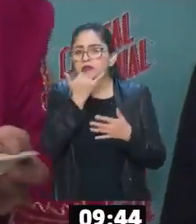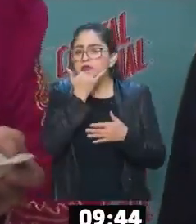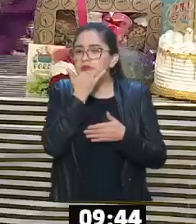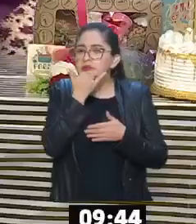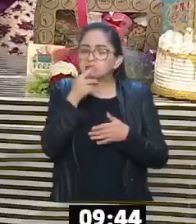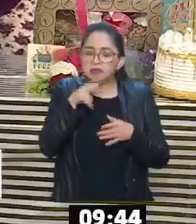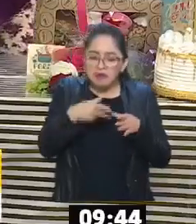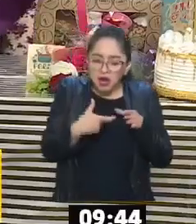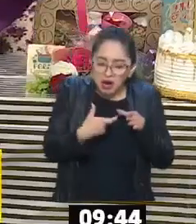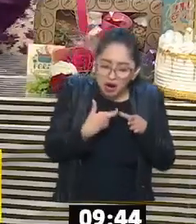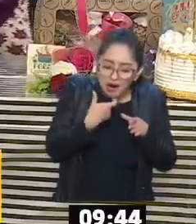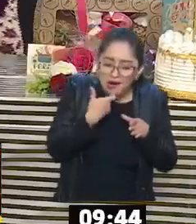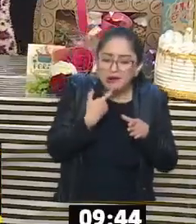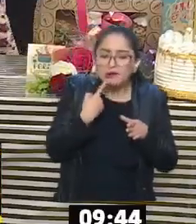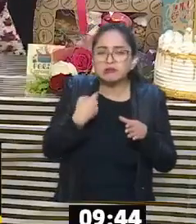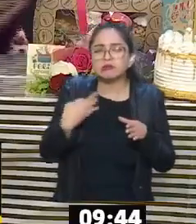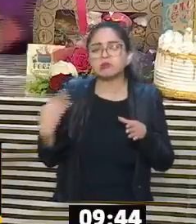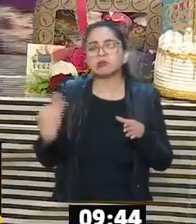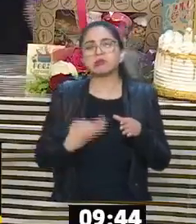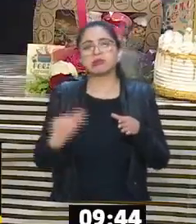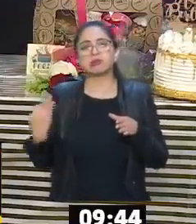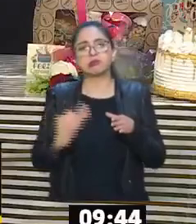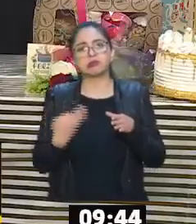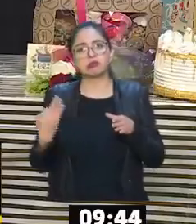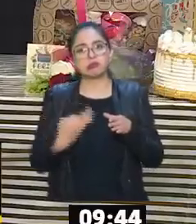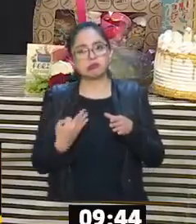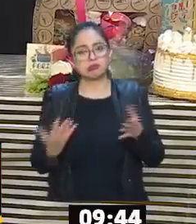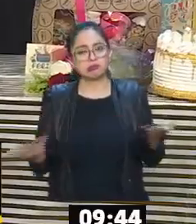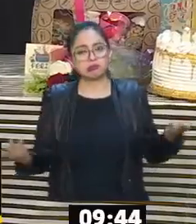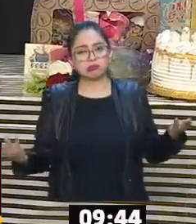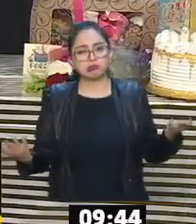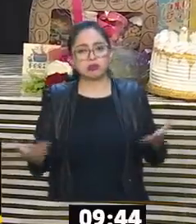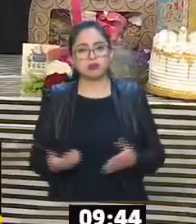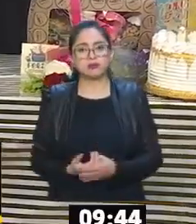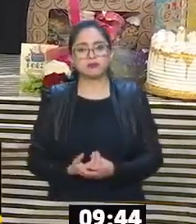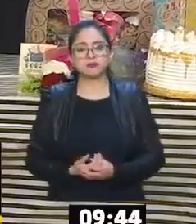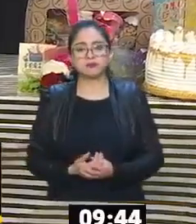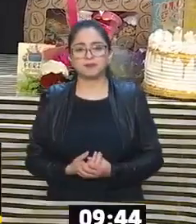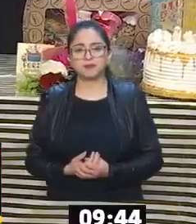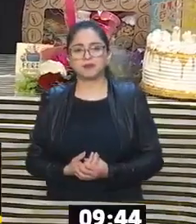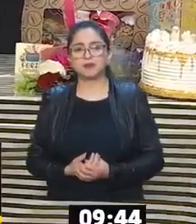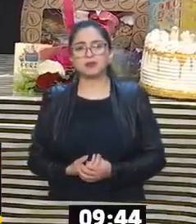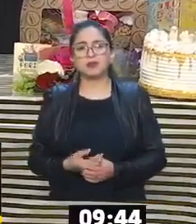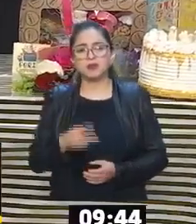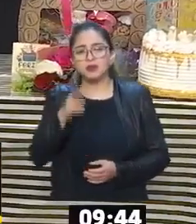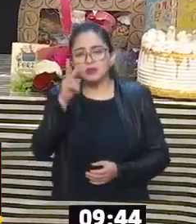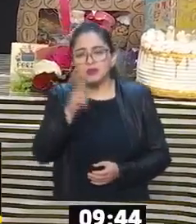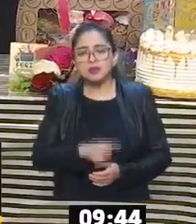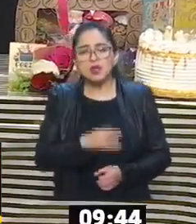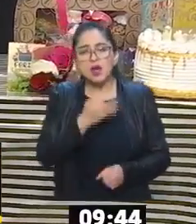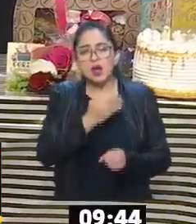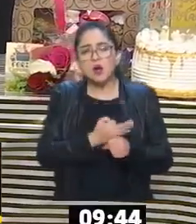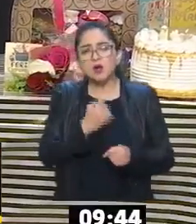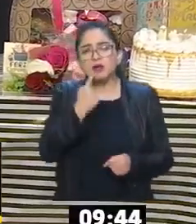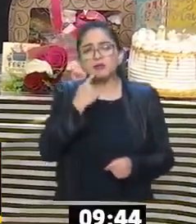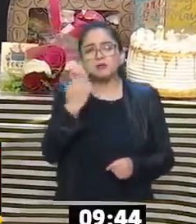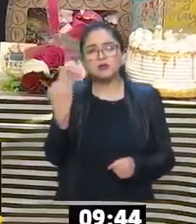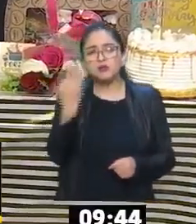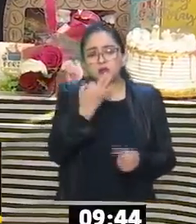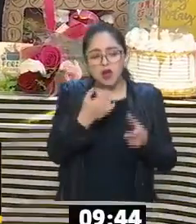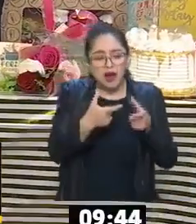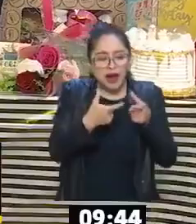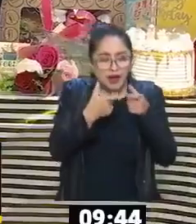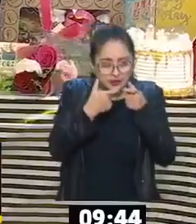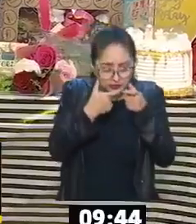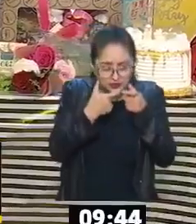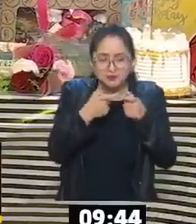de maguey. Sí, oiga, vamos a dejar hablar a la sommelier, porque viene una vez al año. Buenísimo. Ahora, ¿con qué